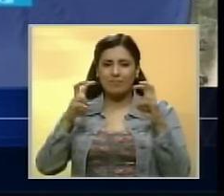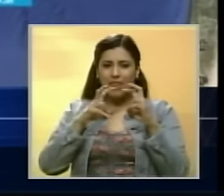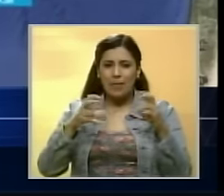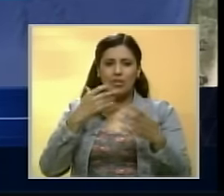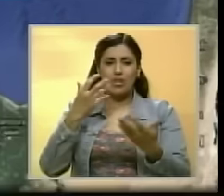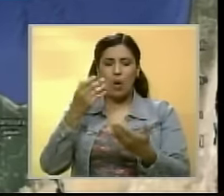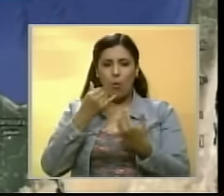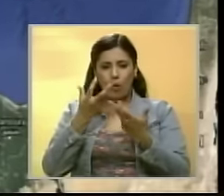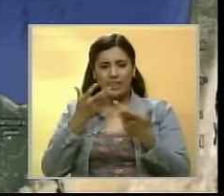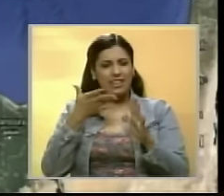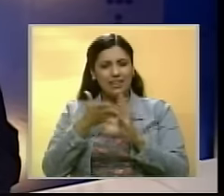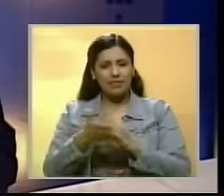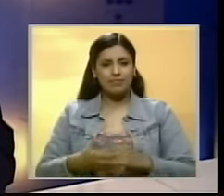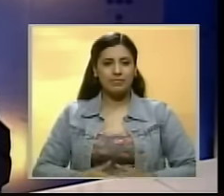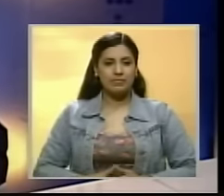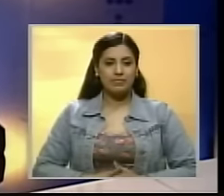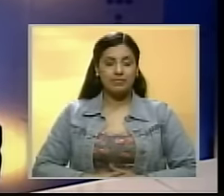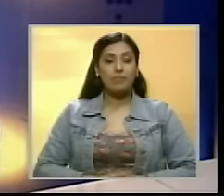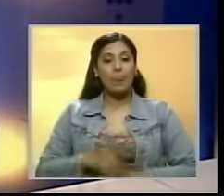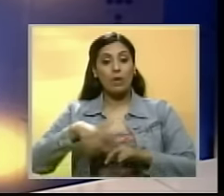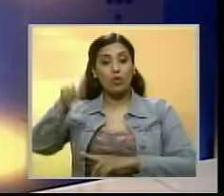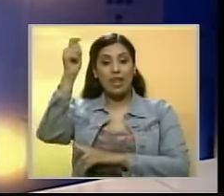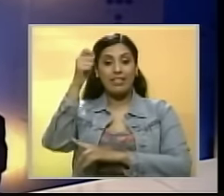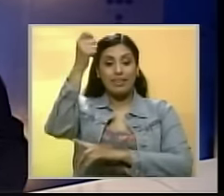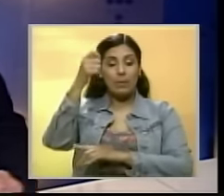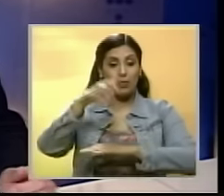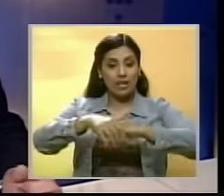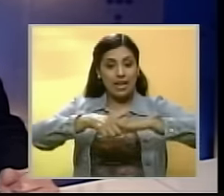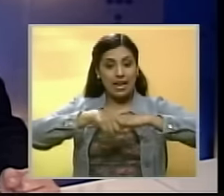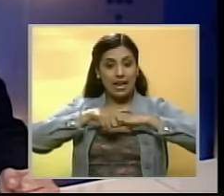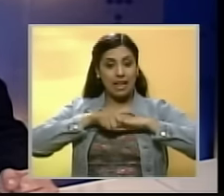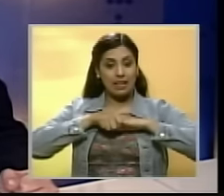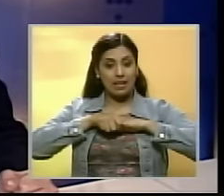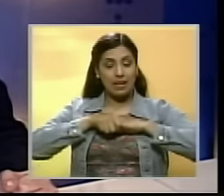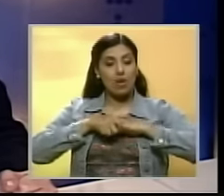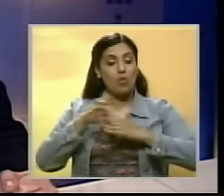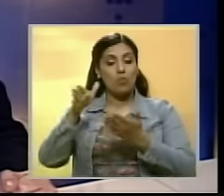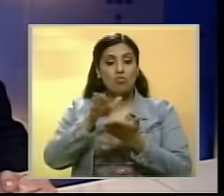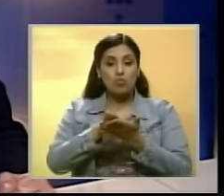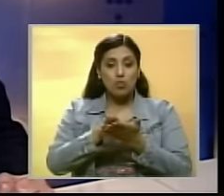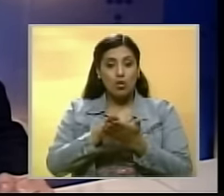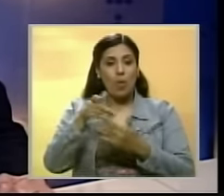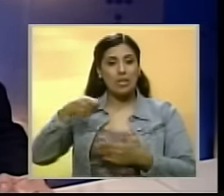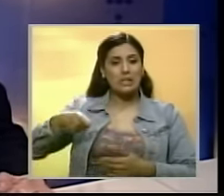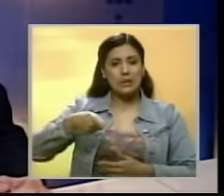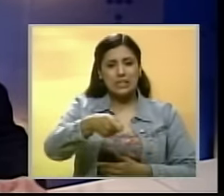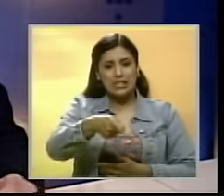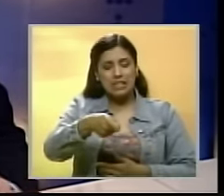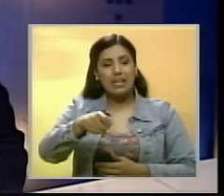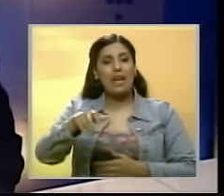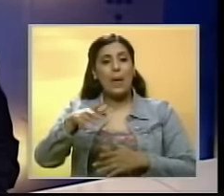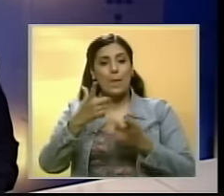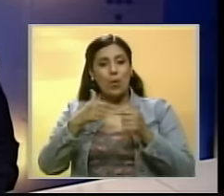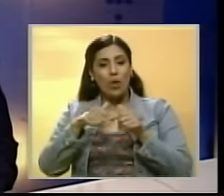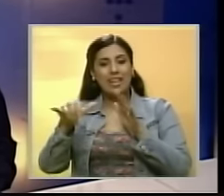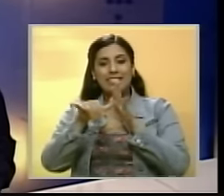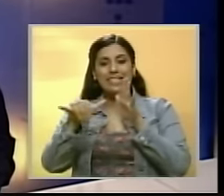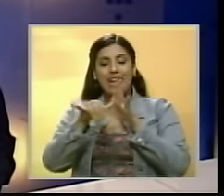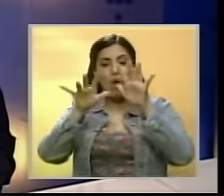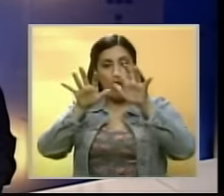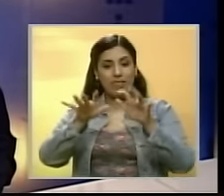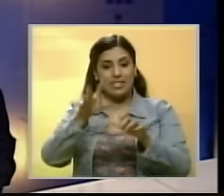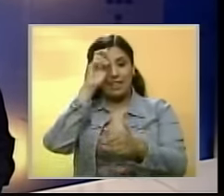por las autoridades y la diputada británica Joe Cox murió traser apuñalada y herida con arma de fuego cerca de su